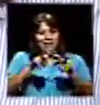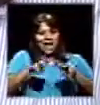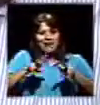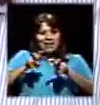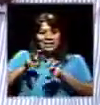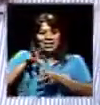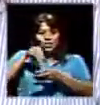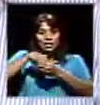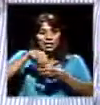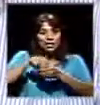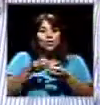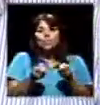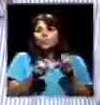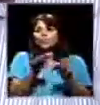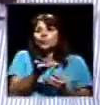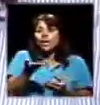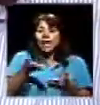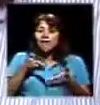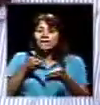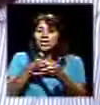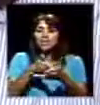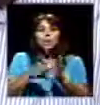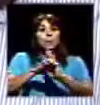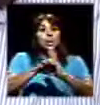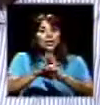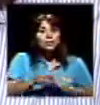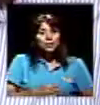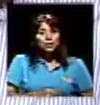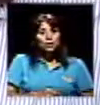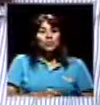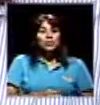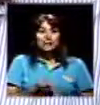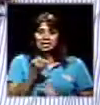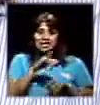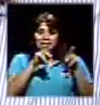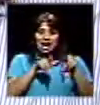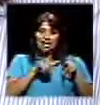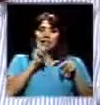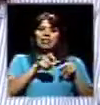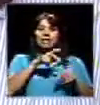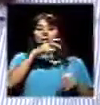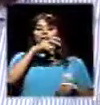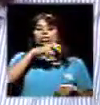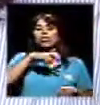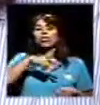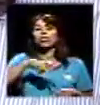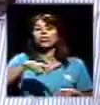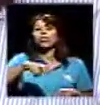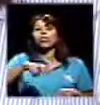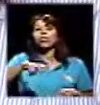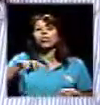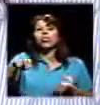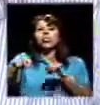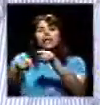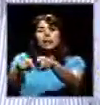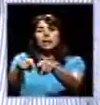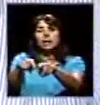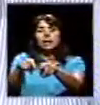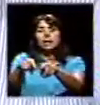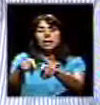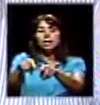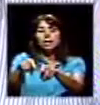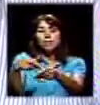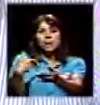afectan. Por ejemplo, si la gente tiene que desplazarse mucho para llegar, cuando llega no puede ser tan eficiente